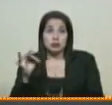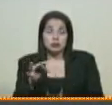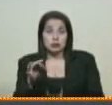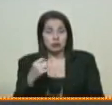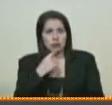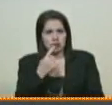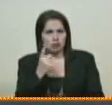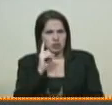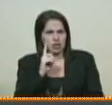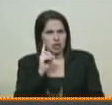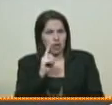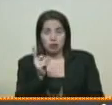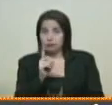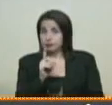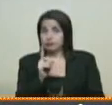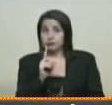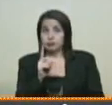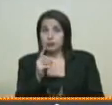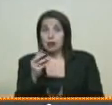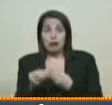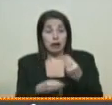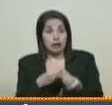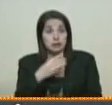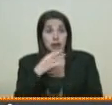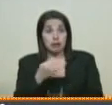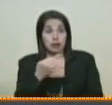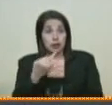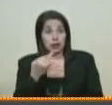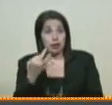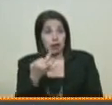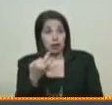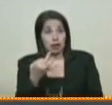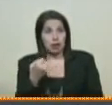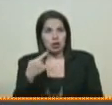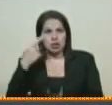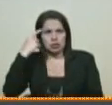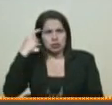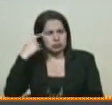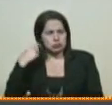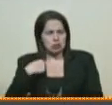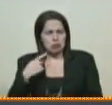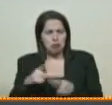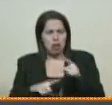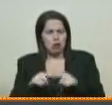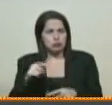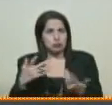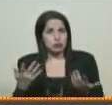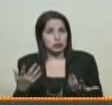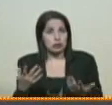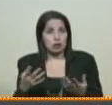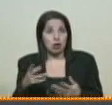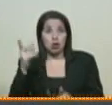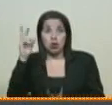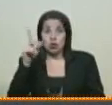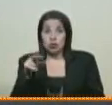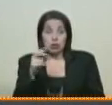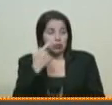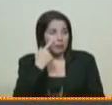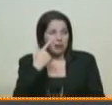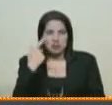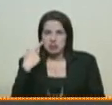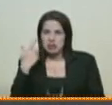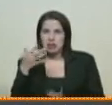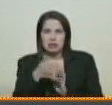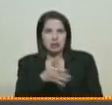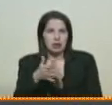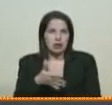¿Miento? ¿O es así la realidad? Yo sé cómo es la cosa. Todos los días estoy, mira, pendiente allí de